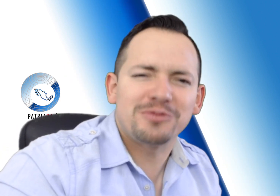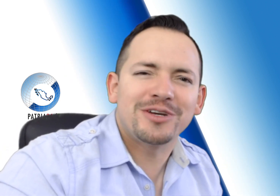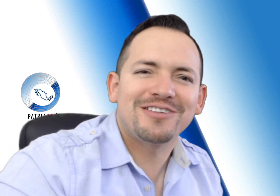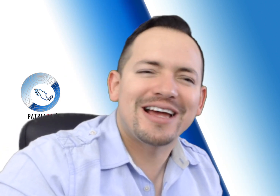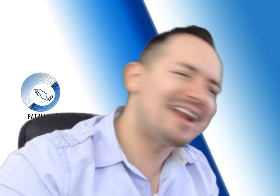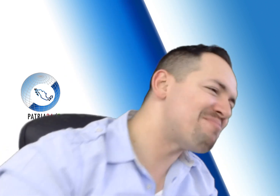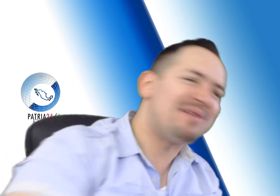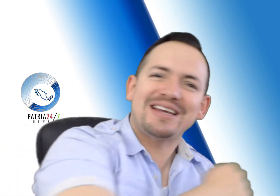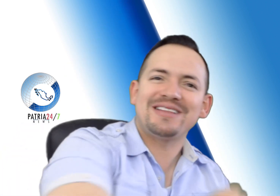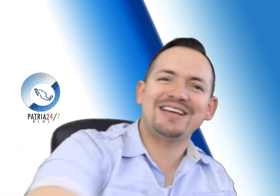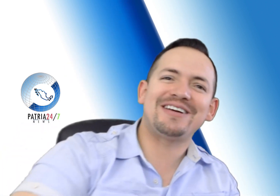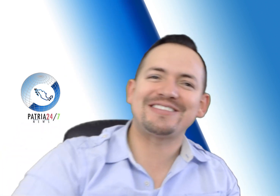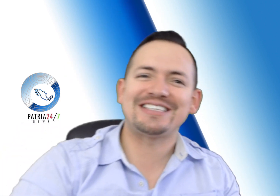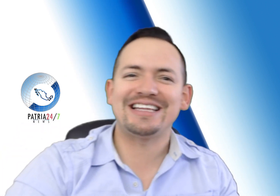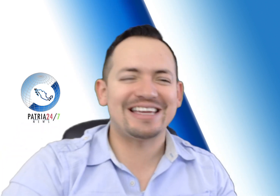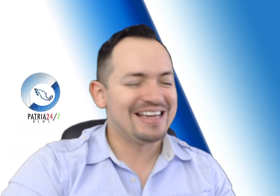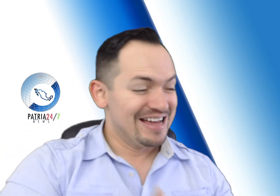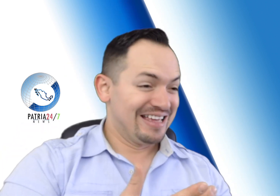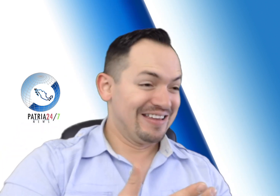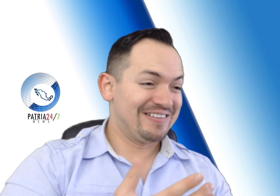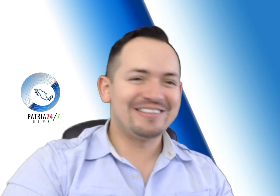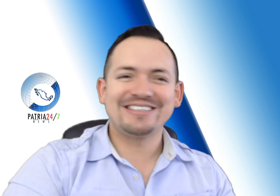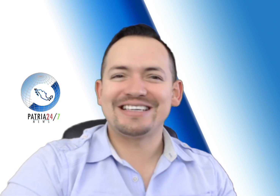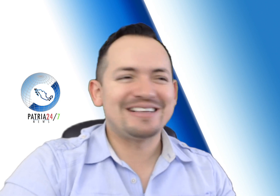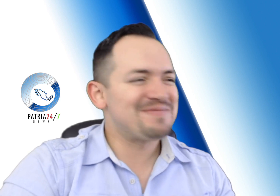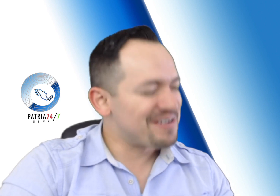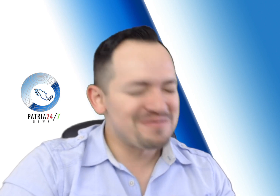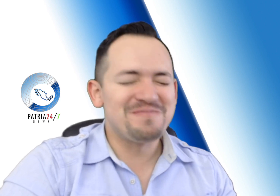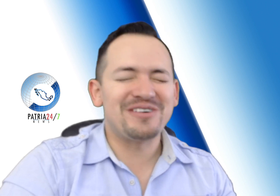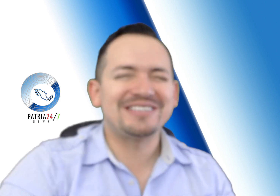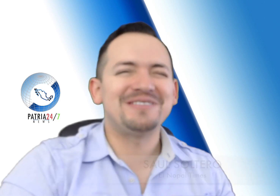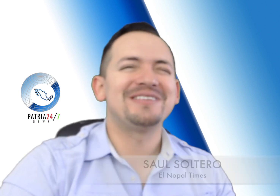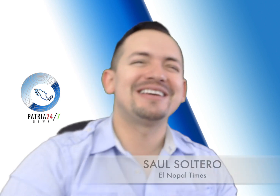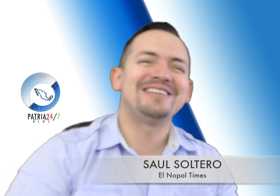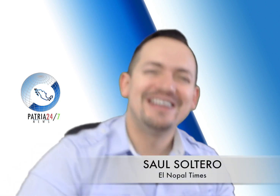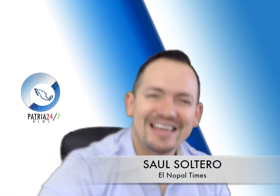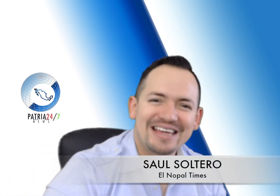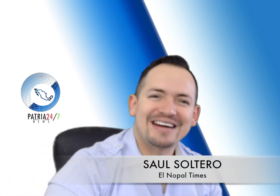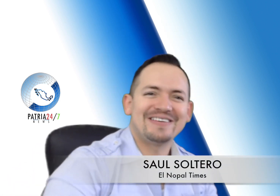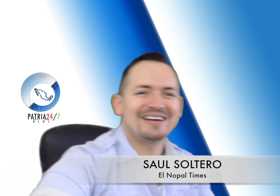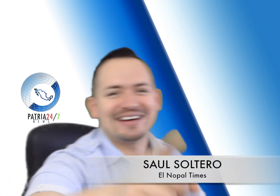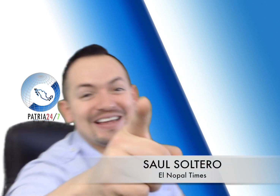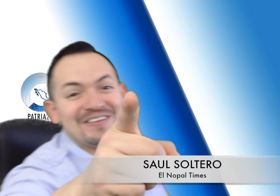pierdan nuestro bonito canal de Patria 24/7. Yo los espero en un próximo